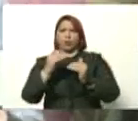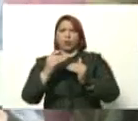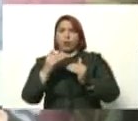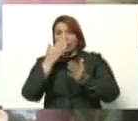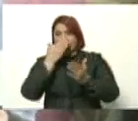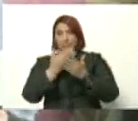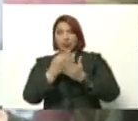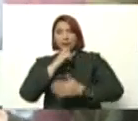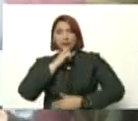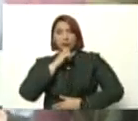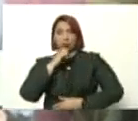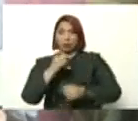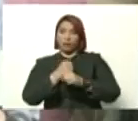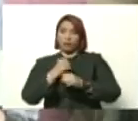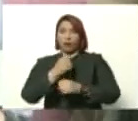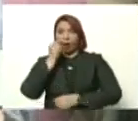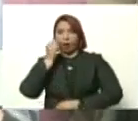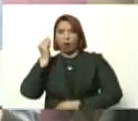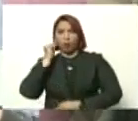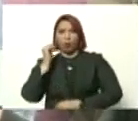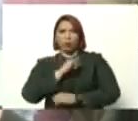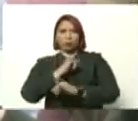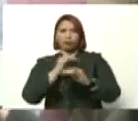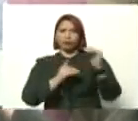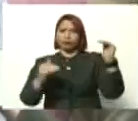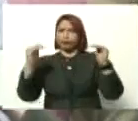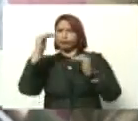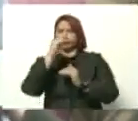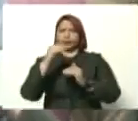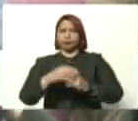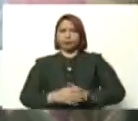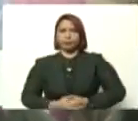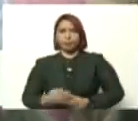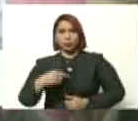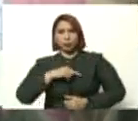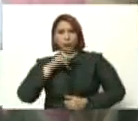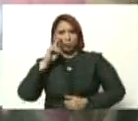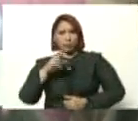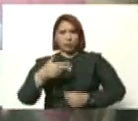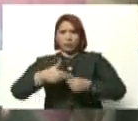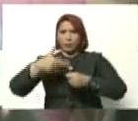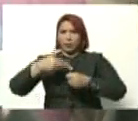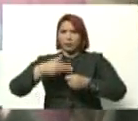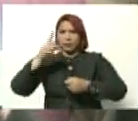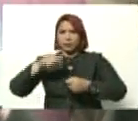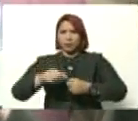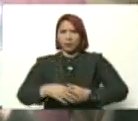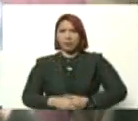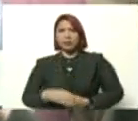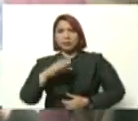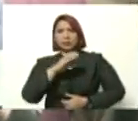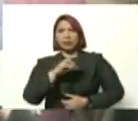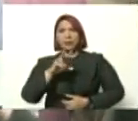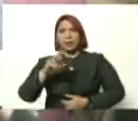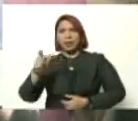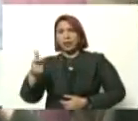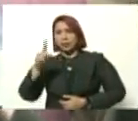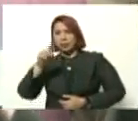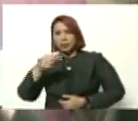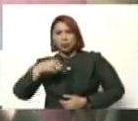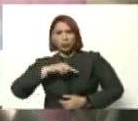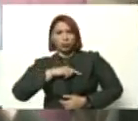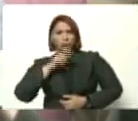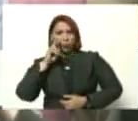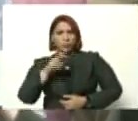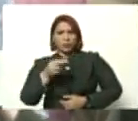dificultad. Estos trabajadores y trabajadoras se han elevado, se han crecido, lo hemos visto en PDVSA, lo hemos visto en la CBG, lo hemos visto en la cementera,